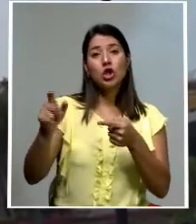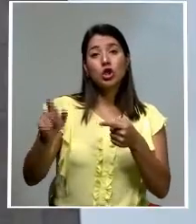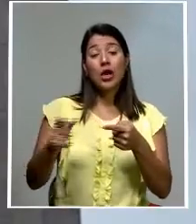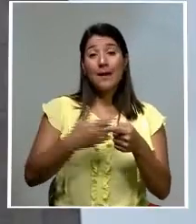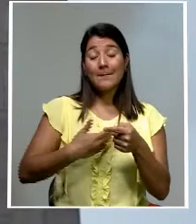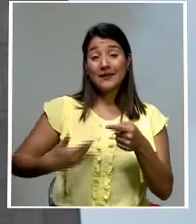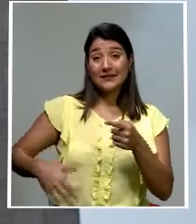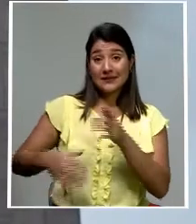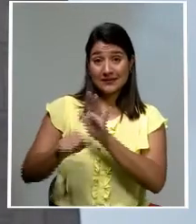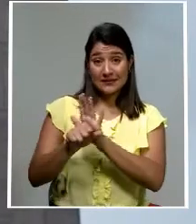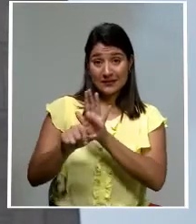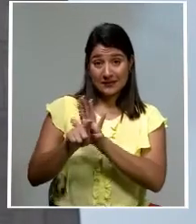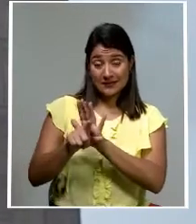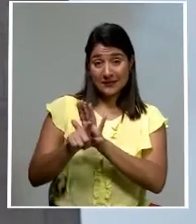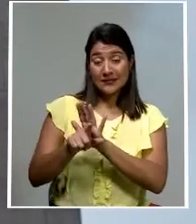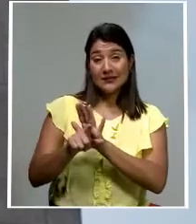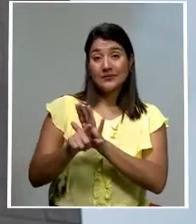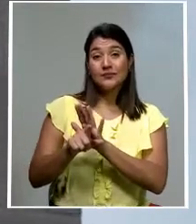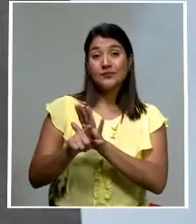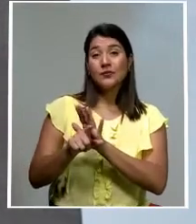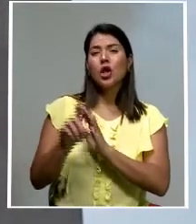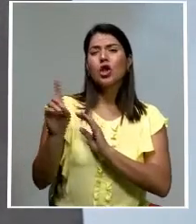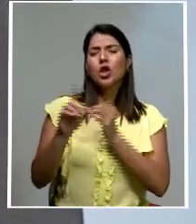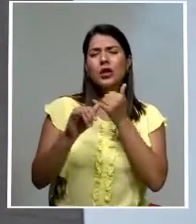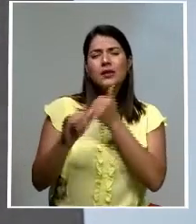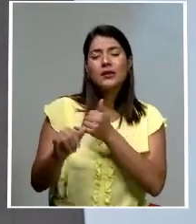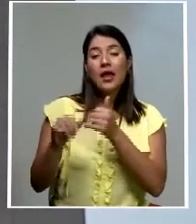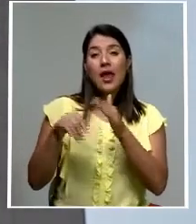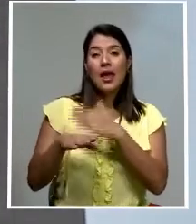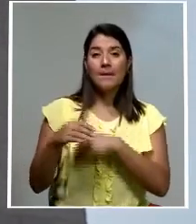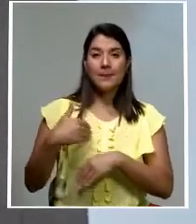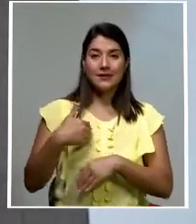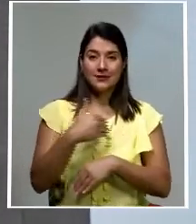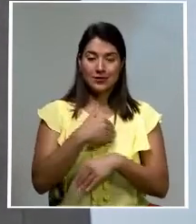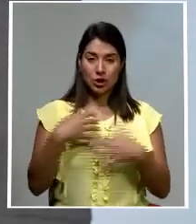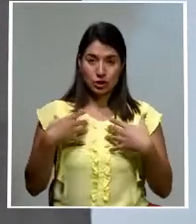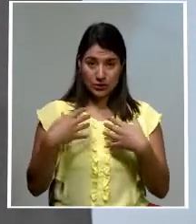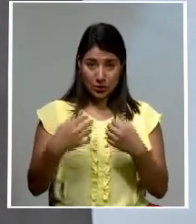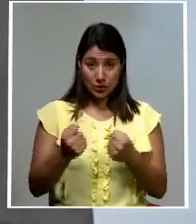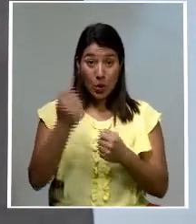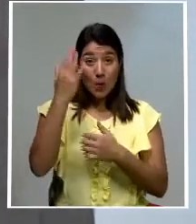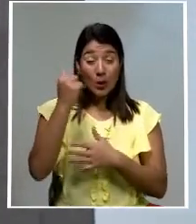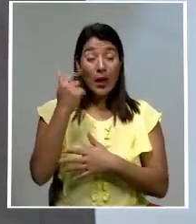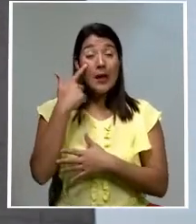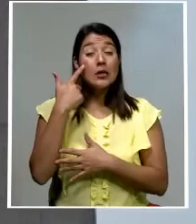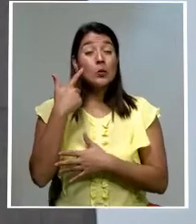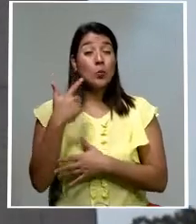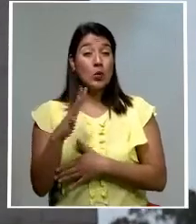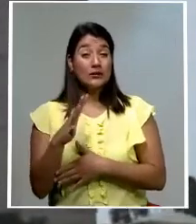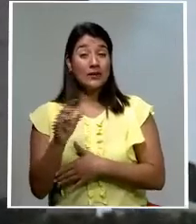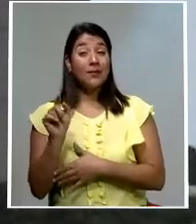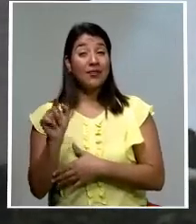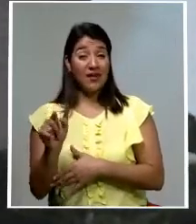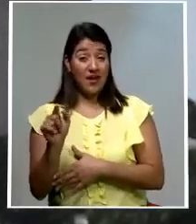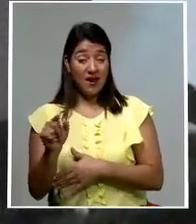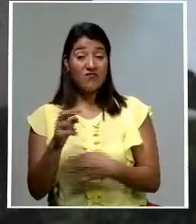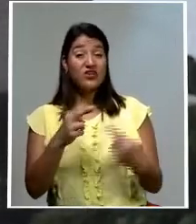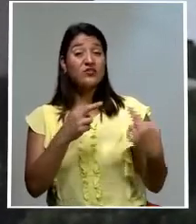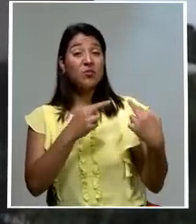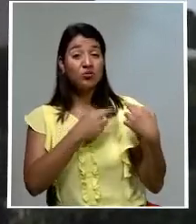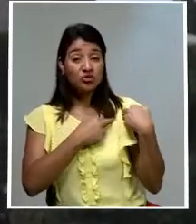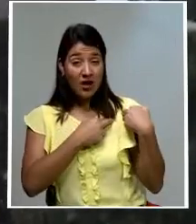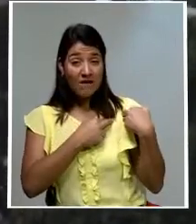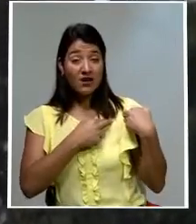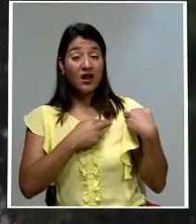del directorio ante el Ministerio de Salud porque supuestamente está poniendo en riesgo la salud y